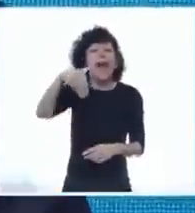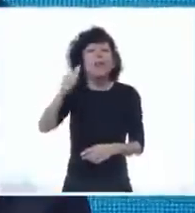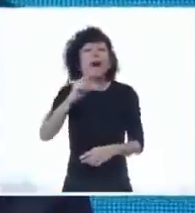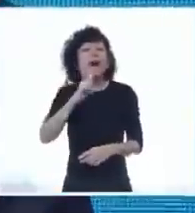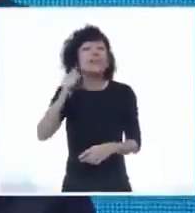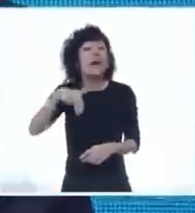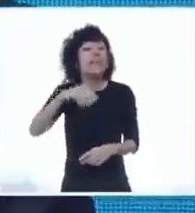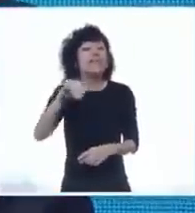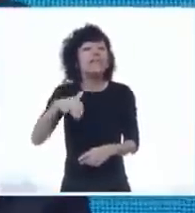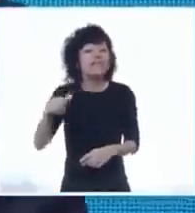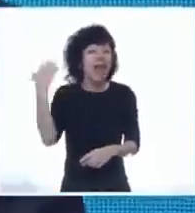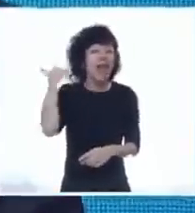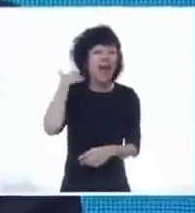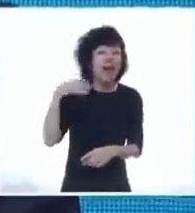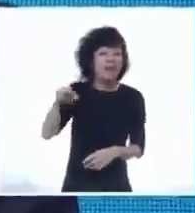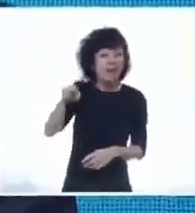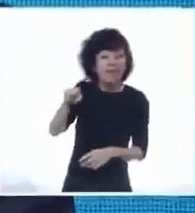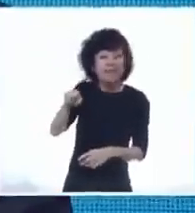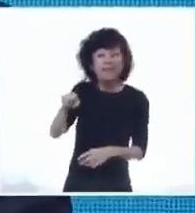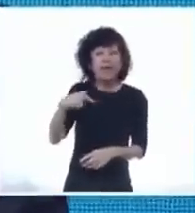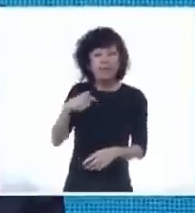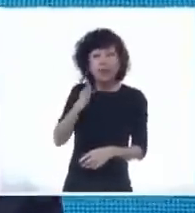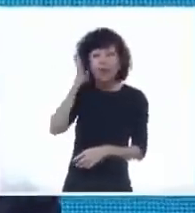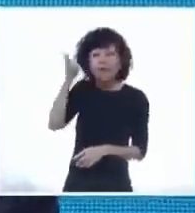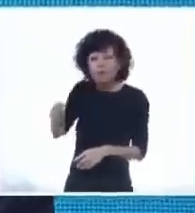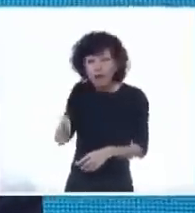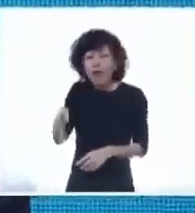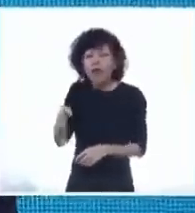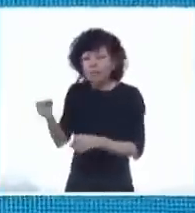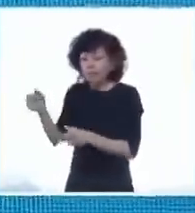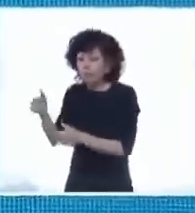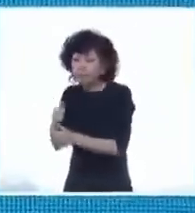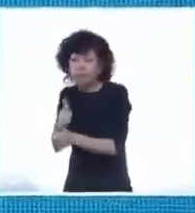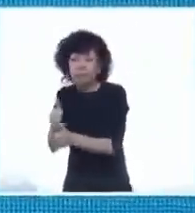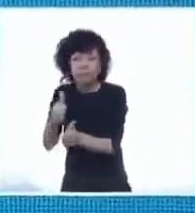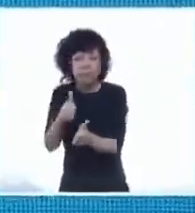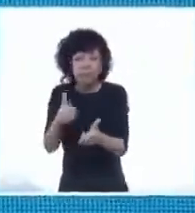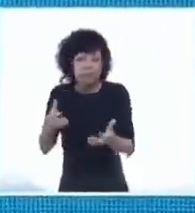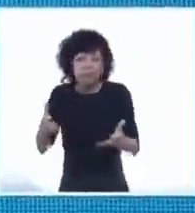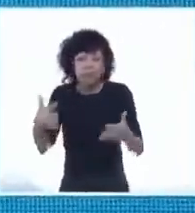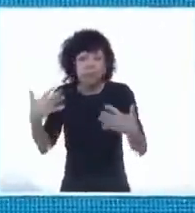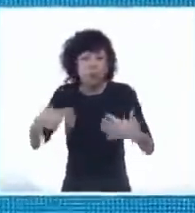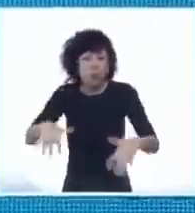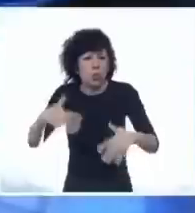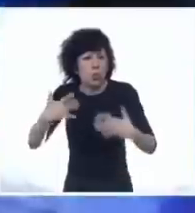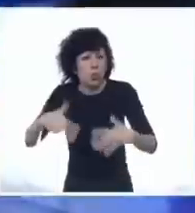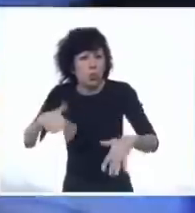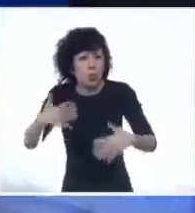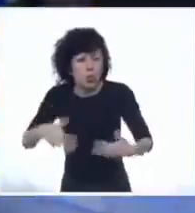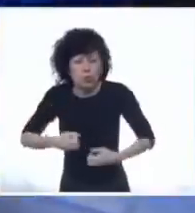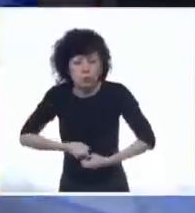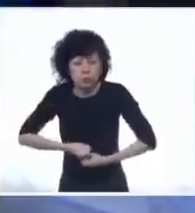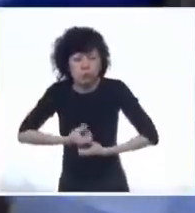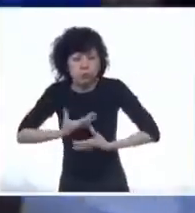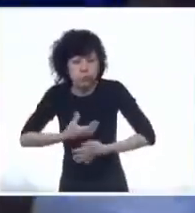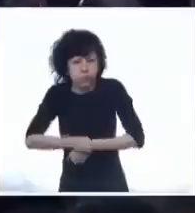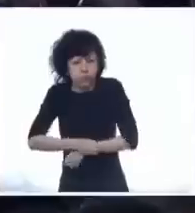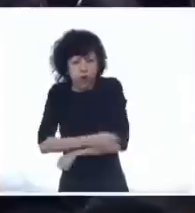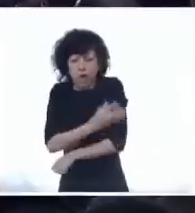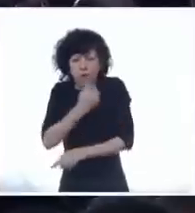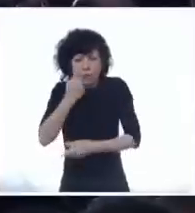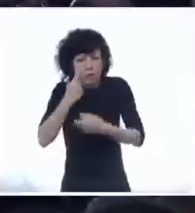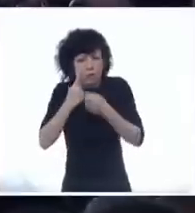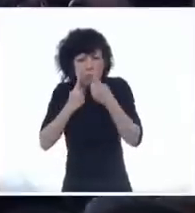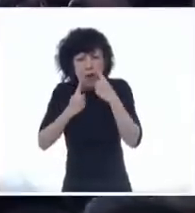capacidad de poder emocionarse y llorar cuando alguien que está peor